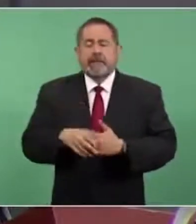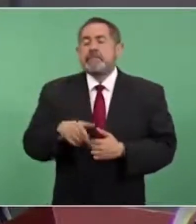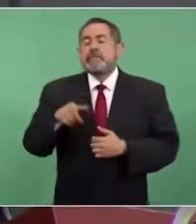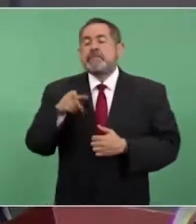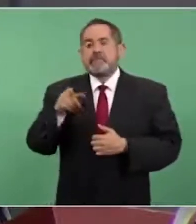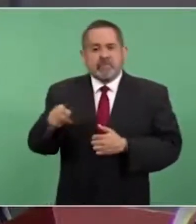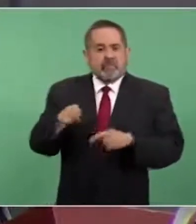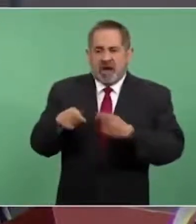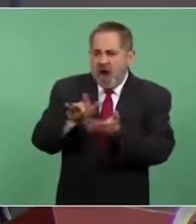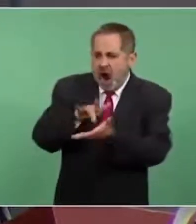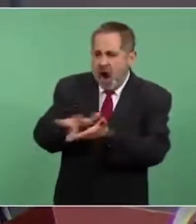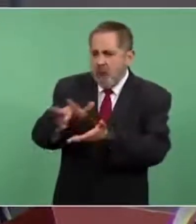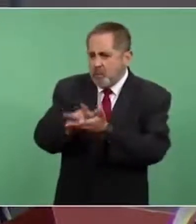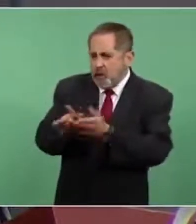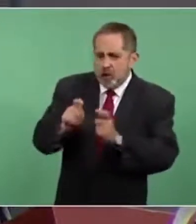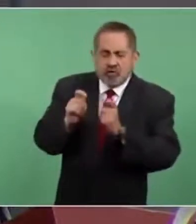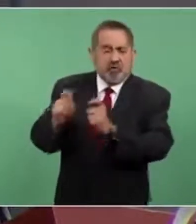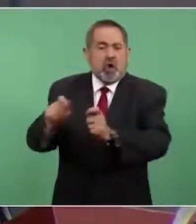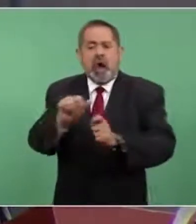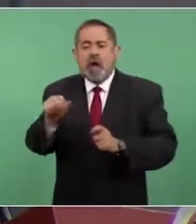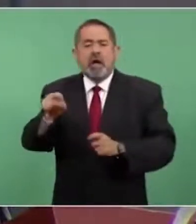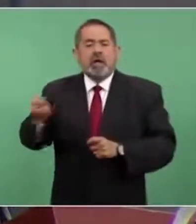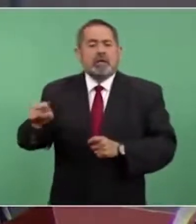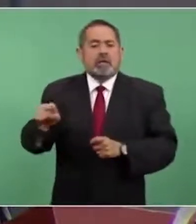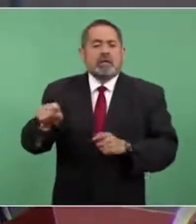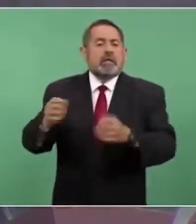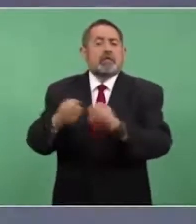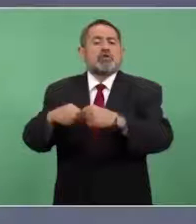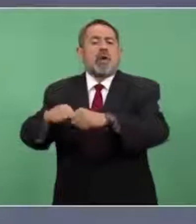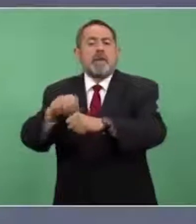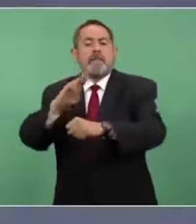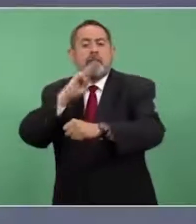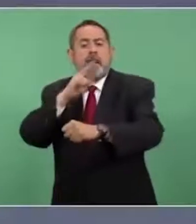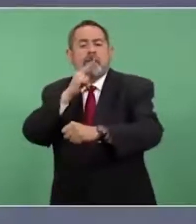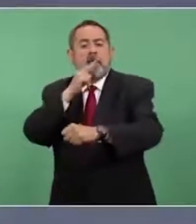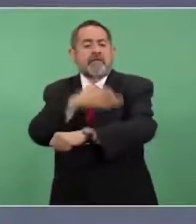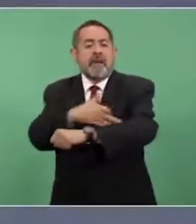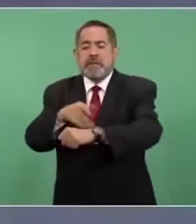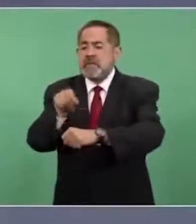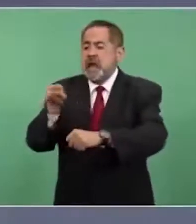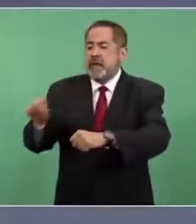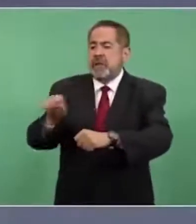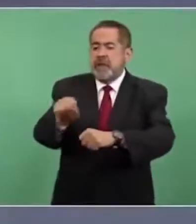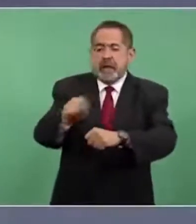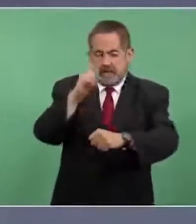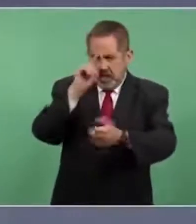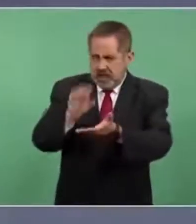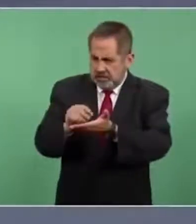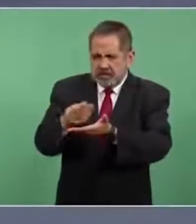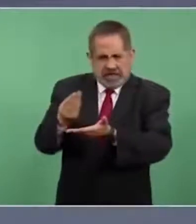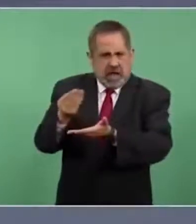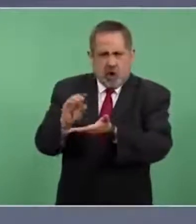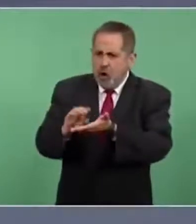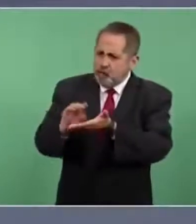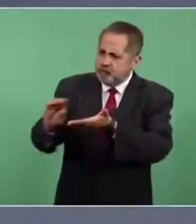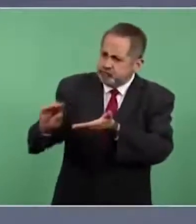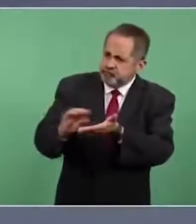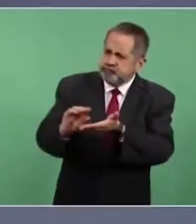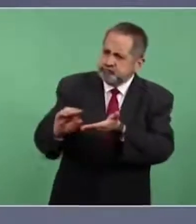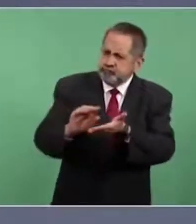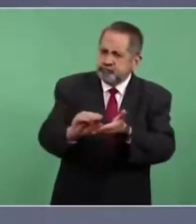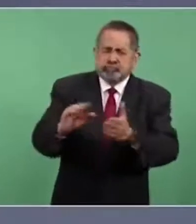apoyos directos a sociedades de madres y padres de familia para el mantenimiento